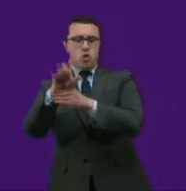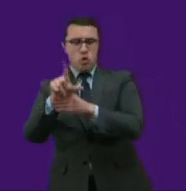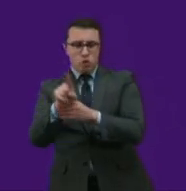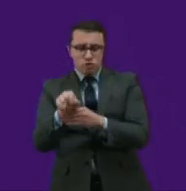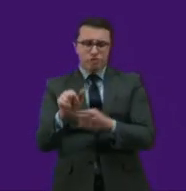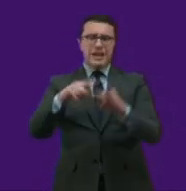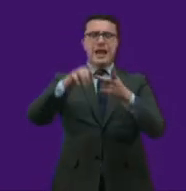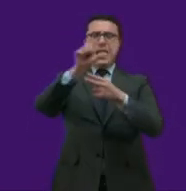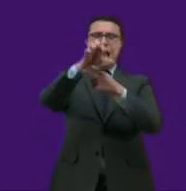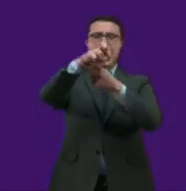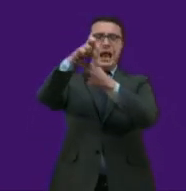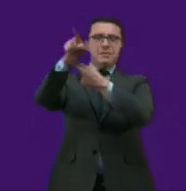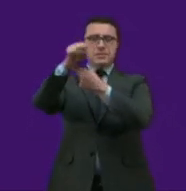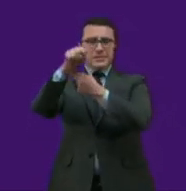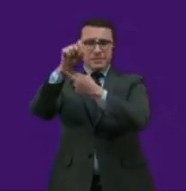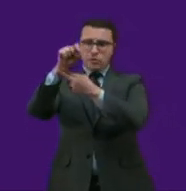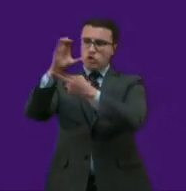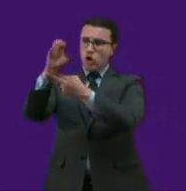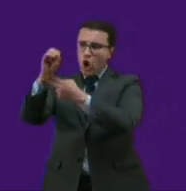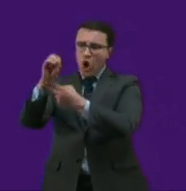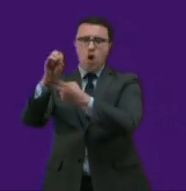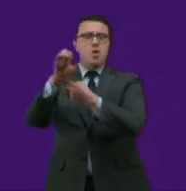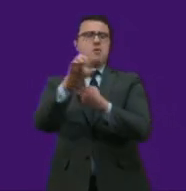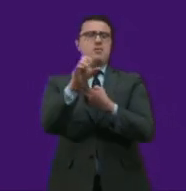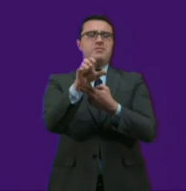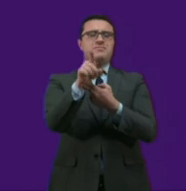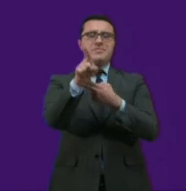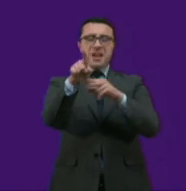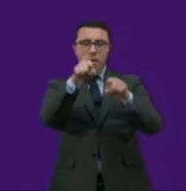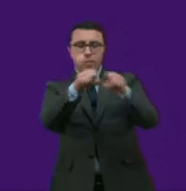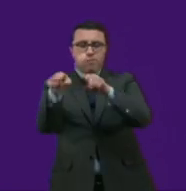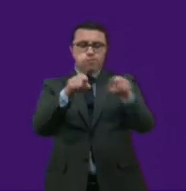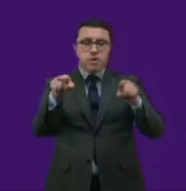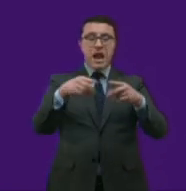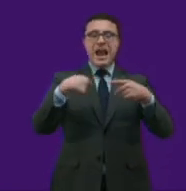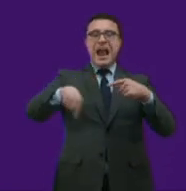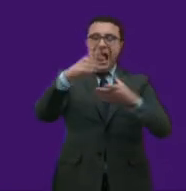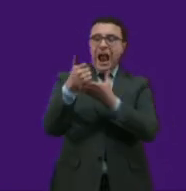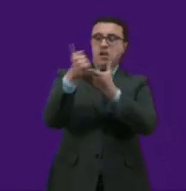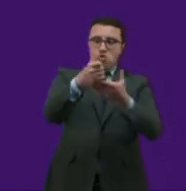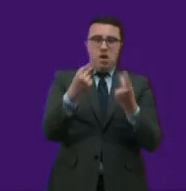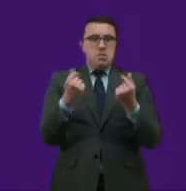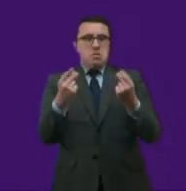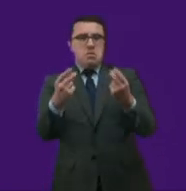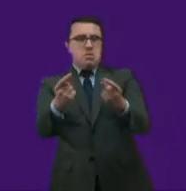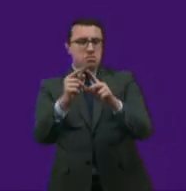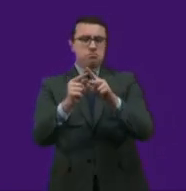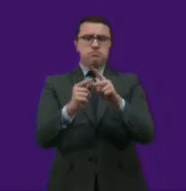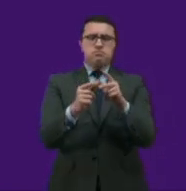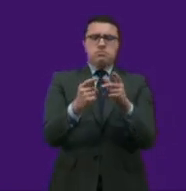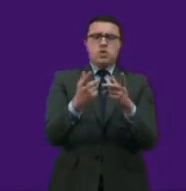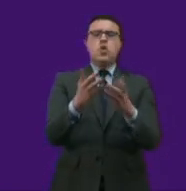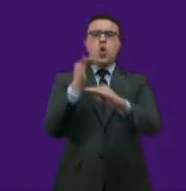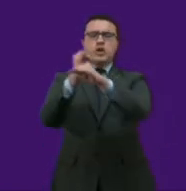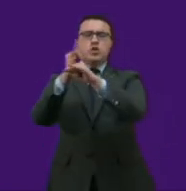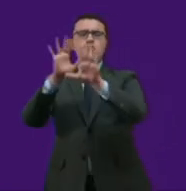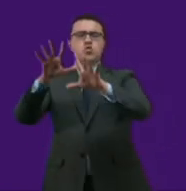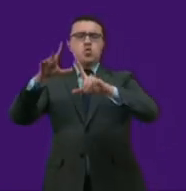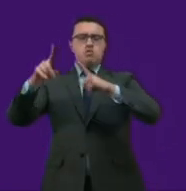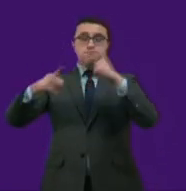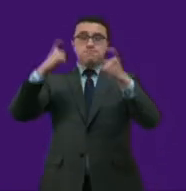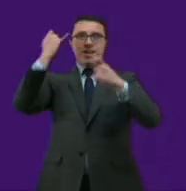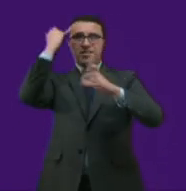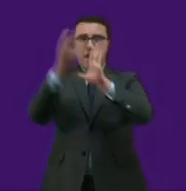Apps.co, de todos estos incubadores, aceleradores y instituciones de fomento del